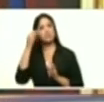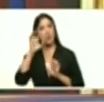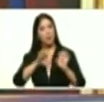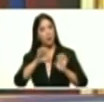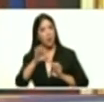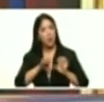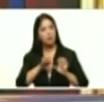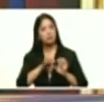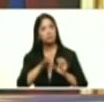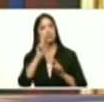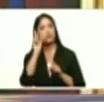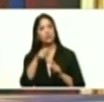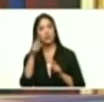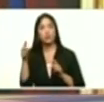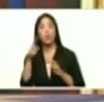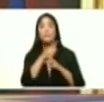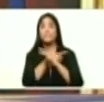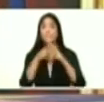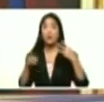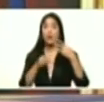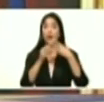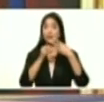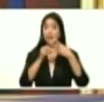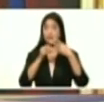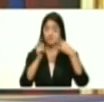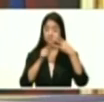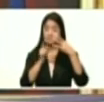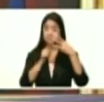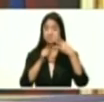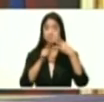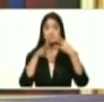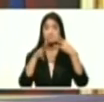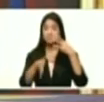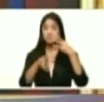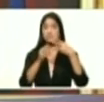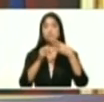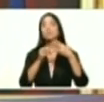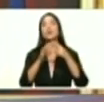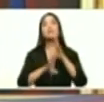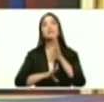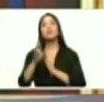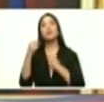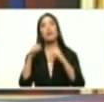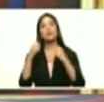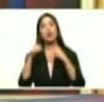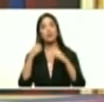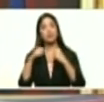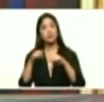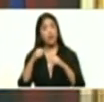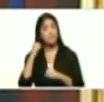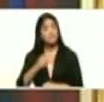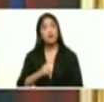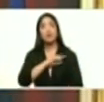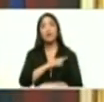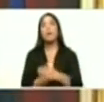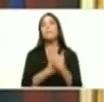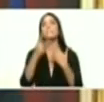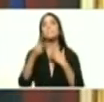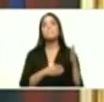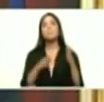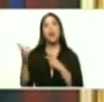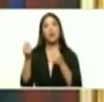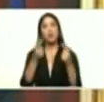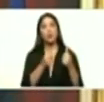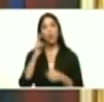¿verdad? Pero la tercera línea estratégica es desarrollar intensamente la agenda económica